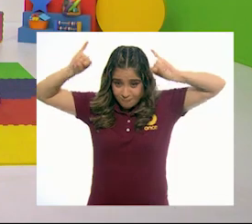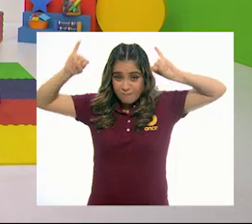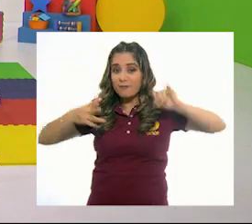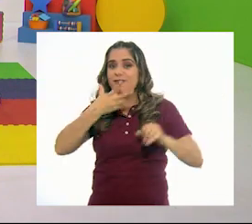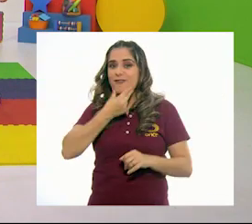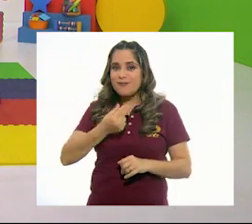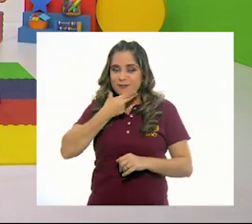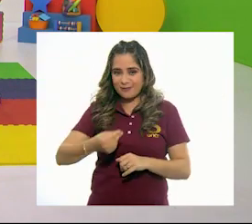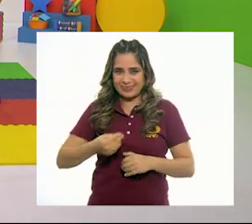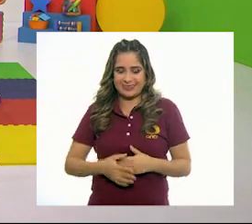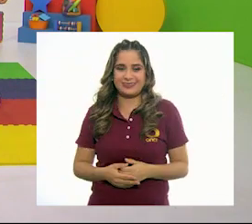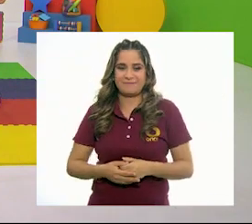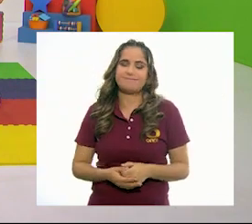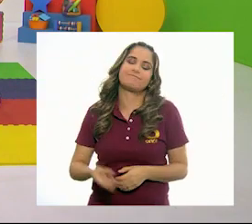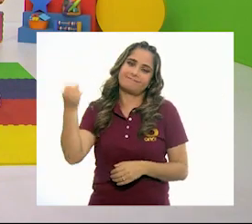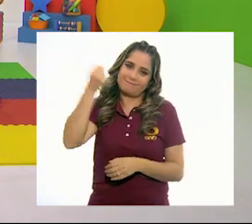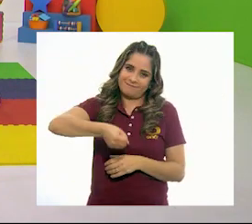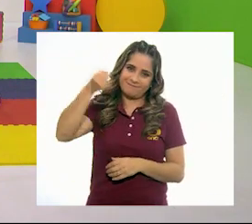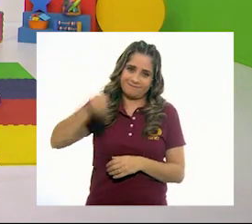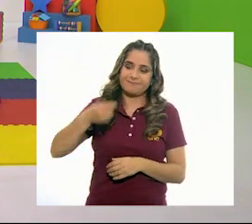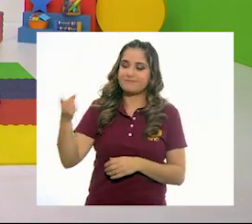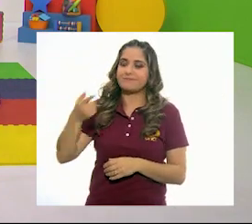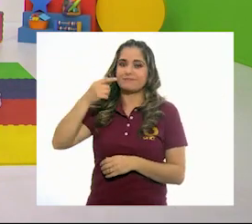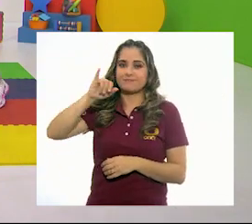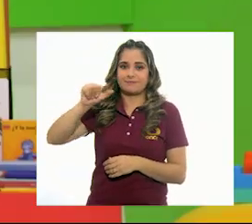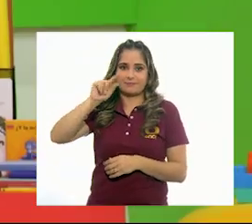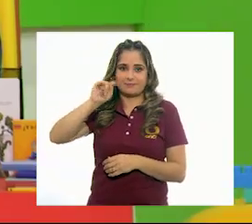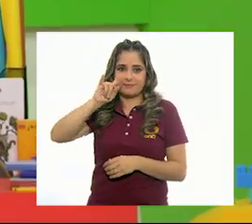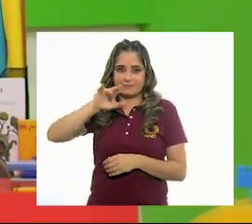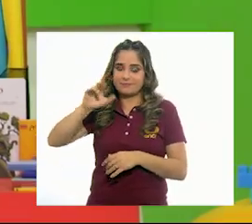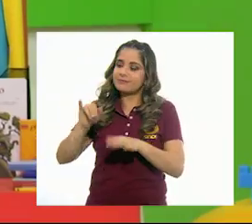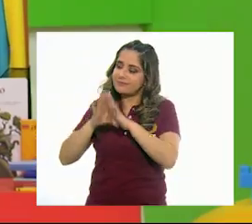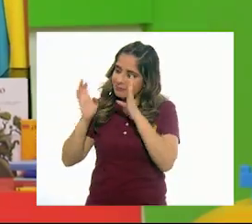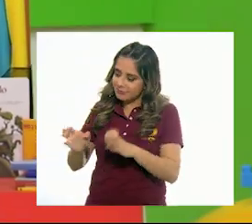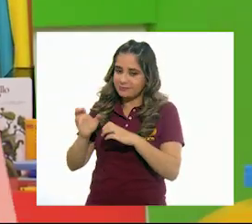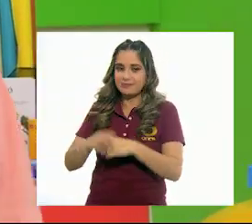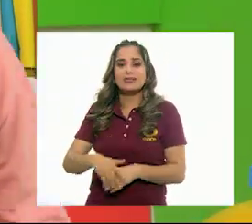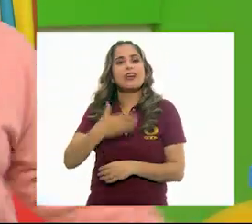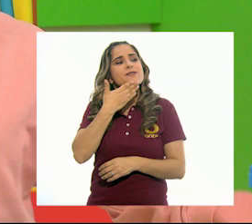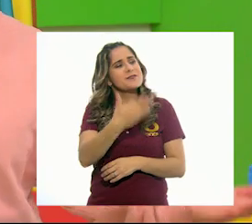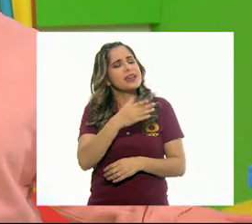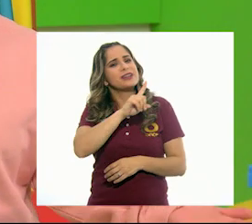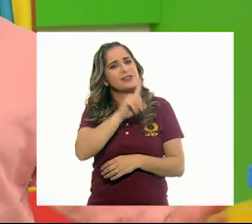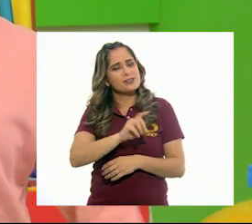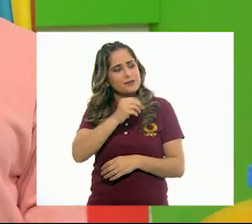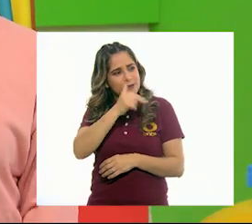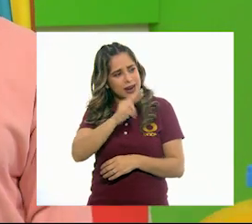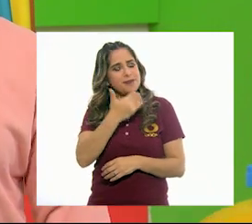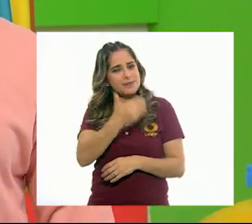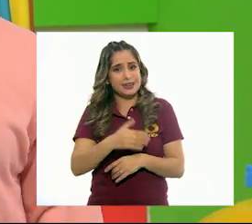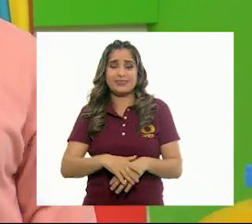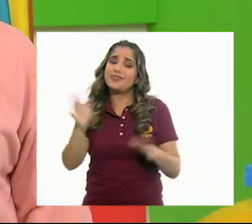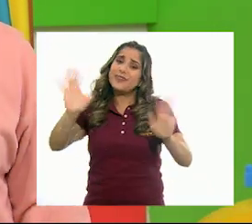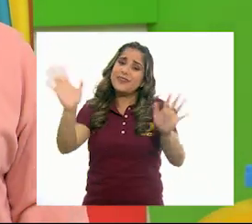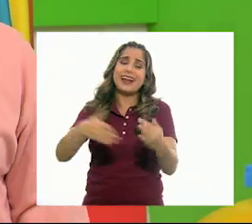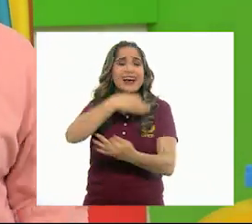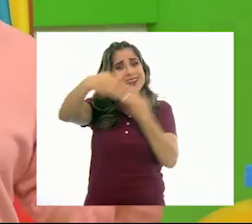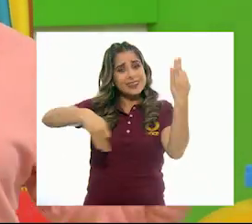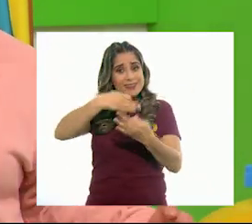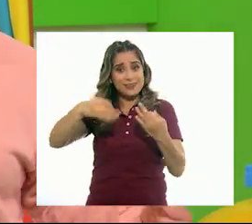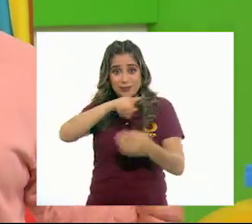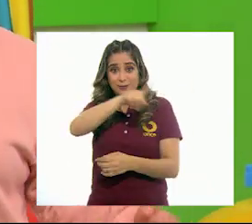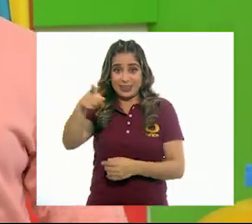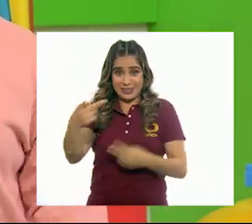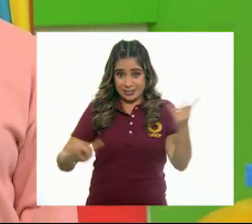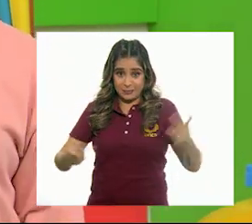¡Vikingos! Y saludamos con mucho gusto a Hapsiri. ¿Cómo estás? Hola, Sohar. Muy bien. Hola a todas y a todos. ¿Ya se prepararon para